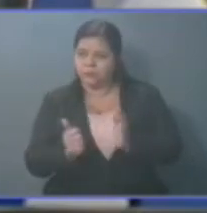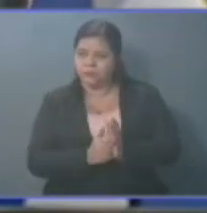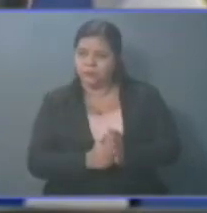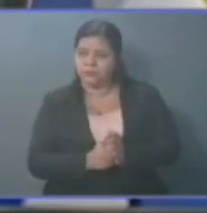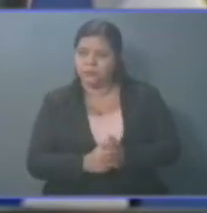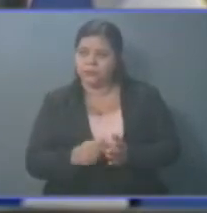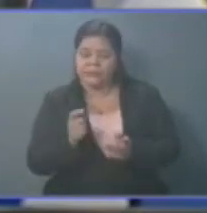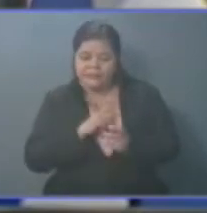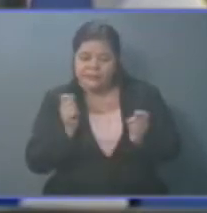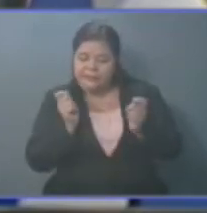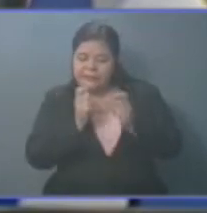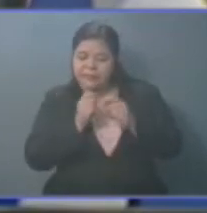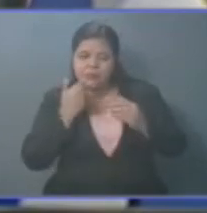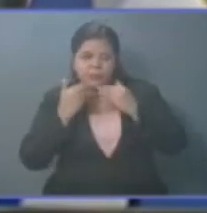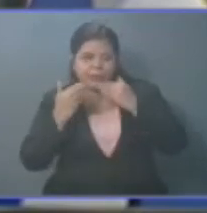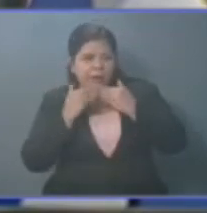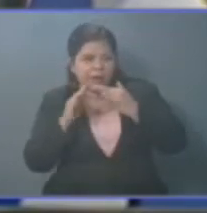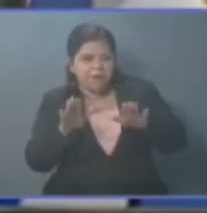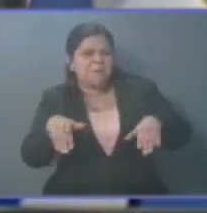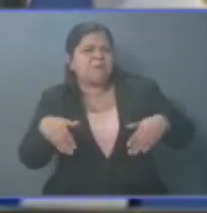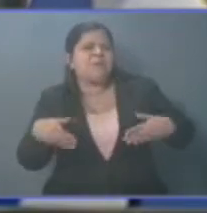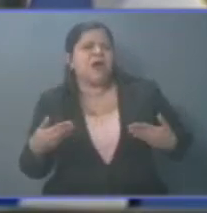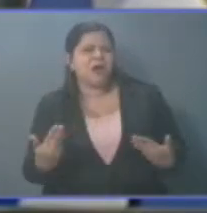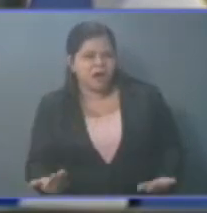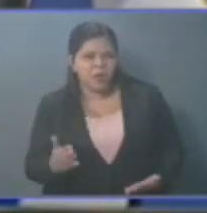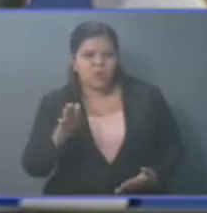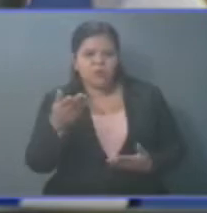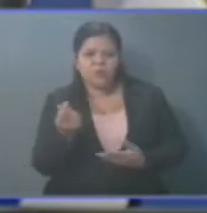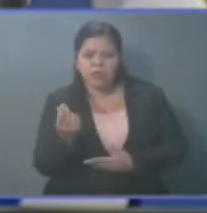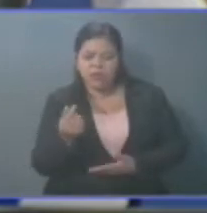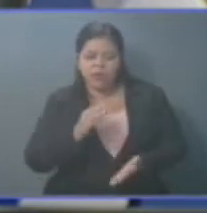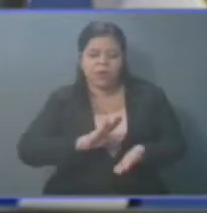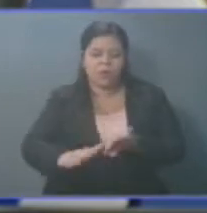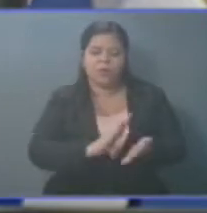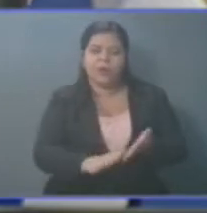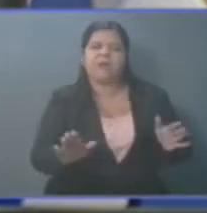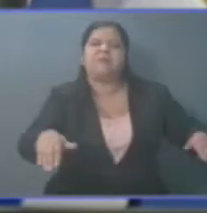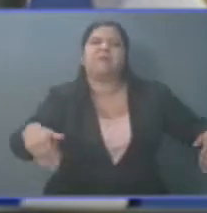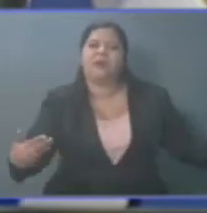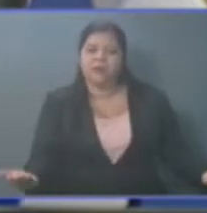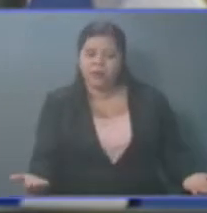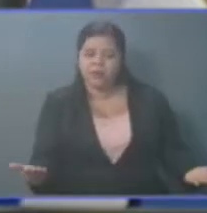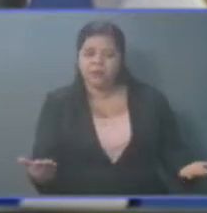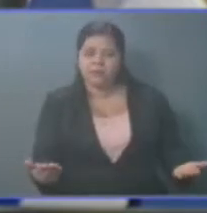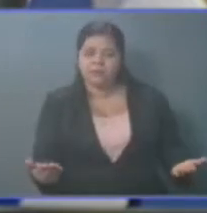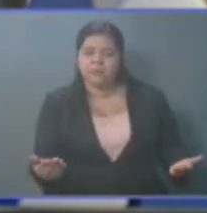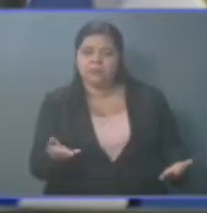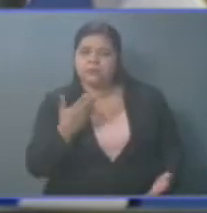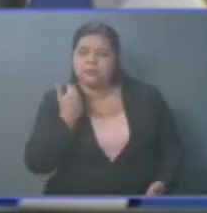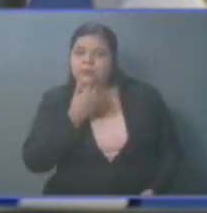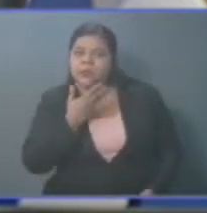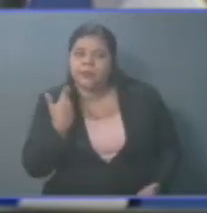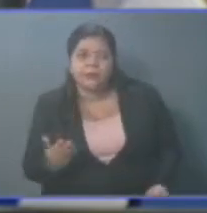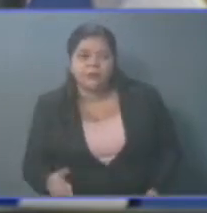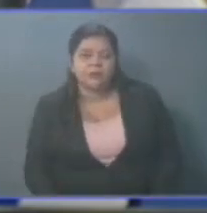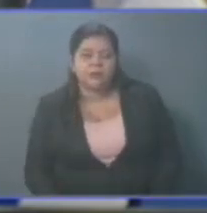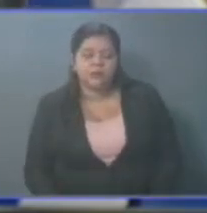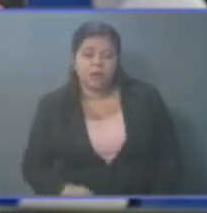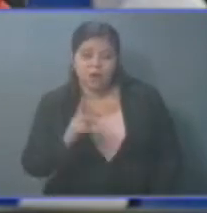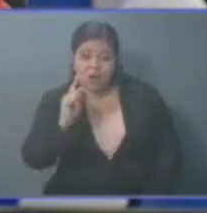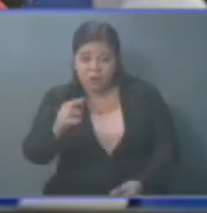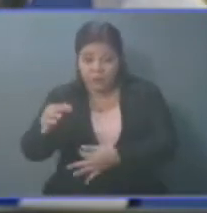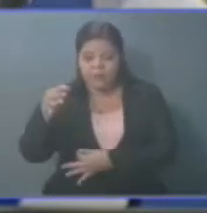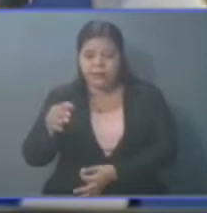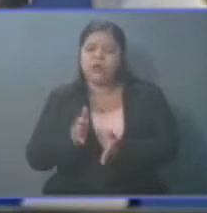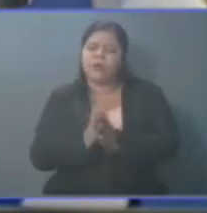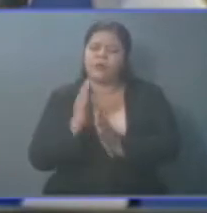precisión sobre hacia dónde van dirigidos esos recursos. ¿Y qué ha ocurrido? Envía la solicitud